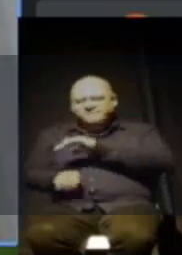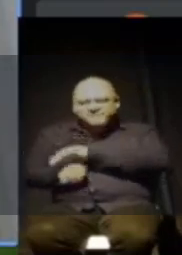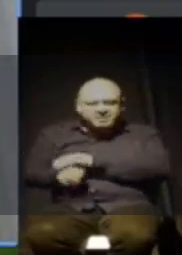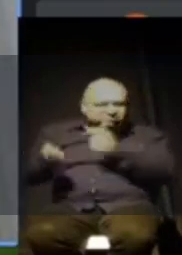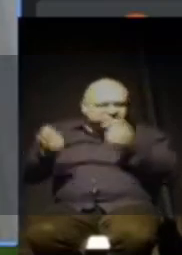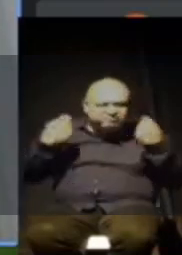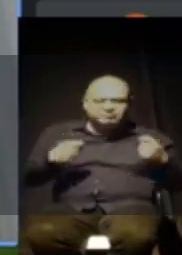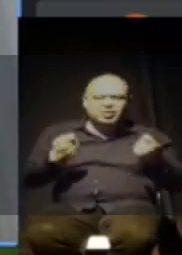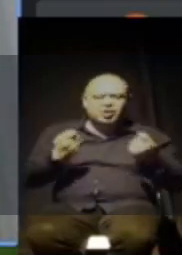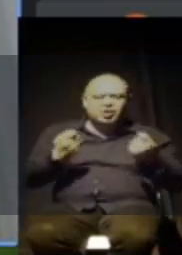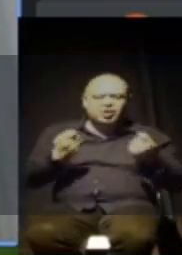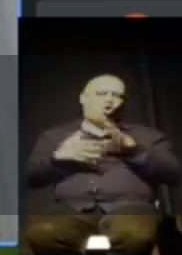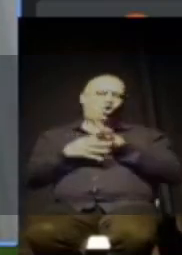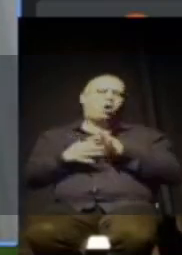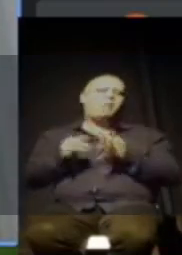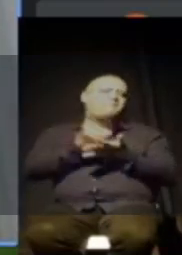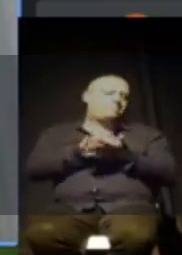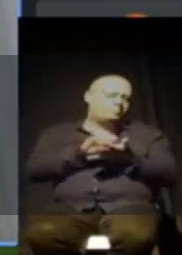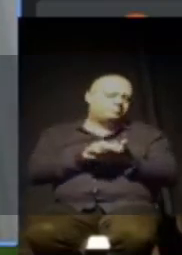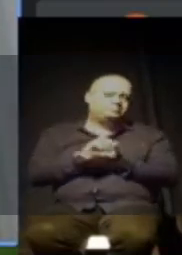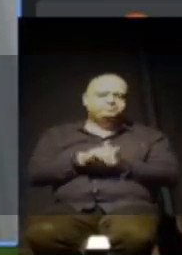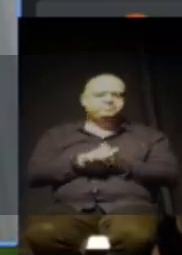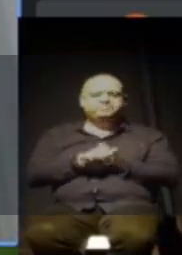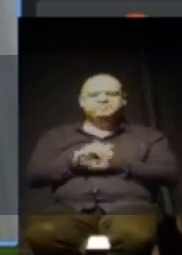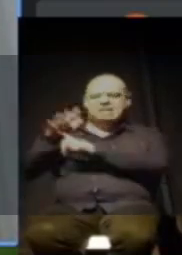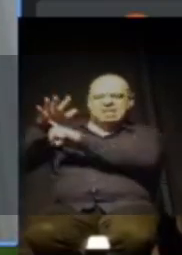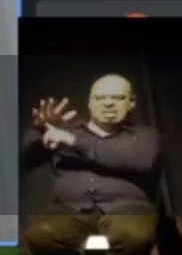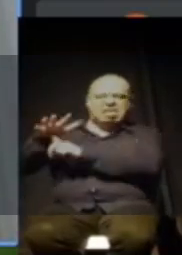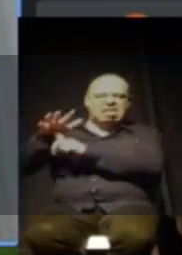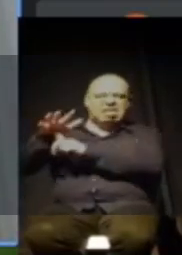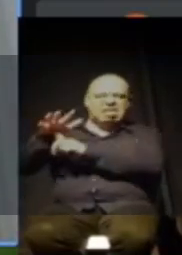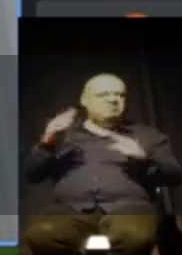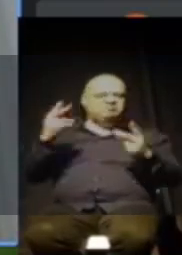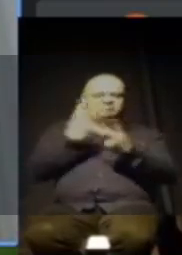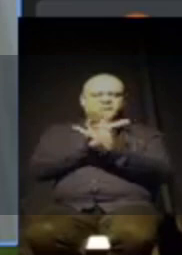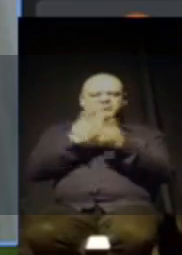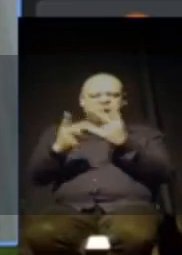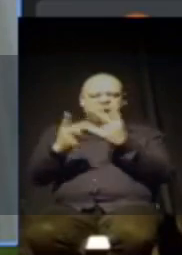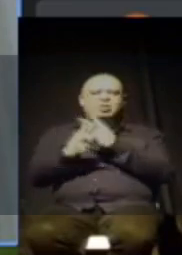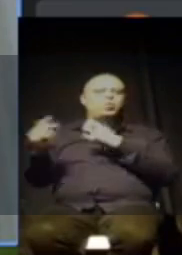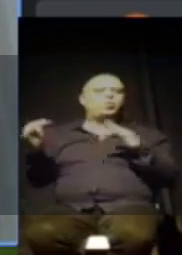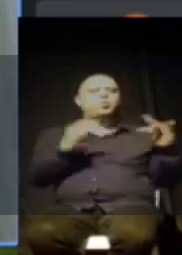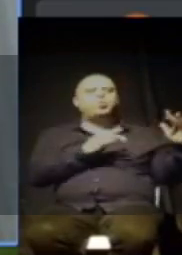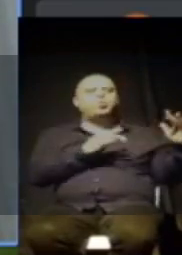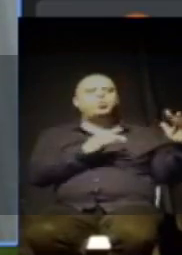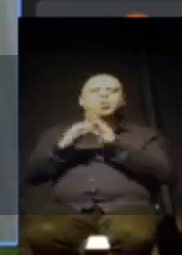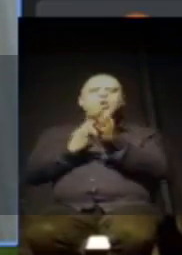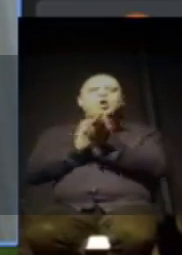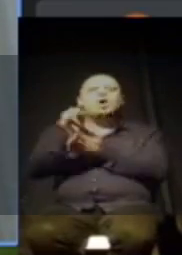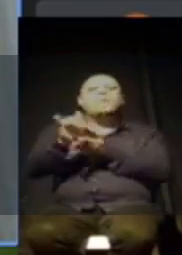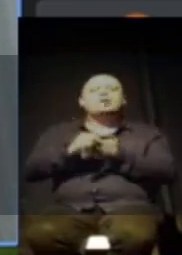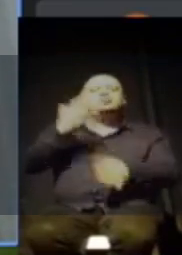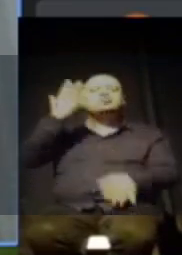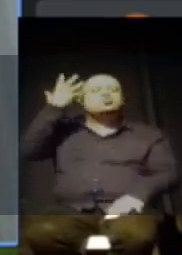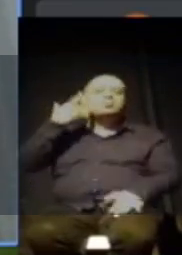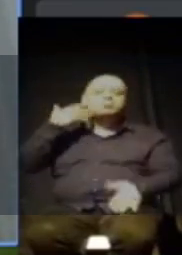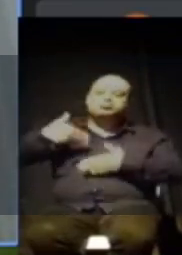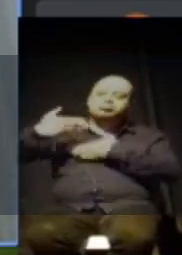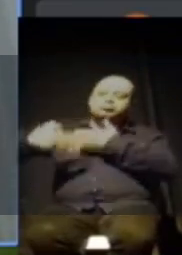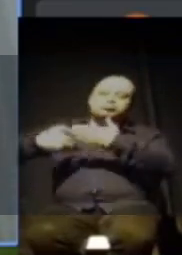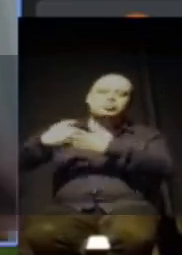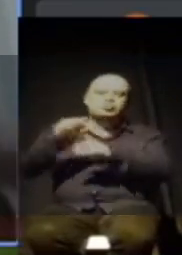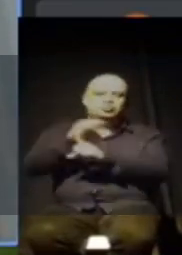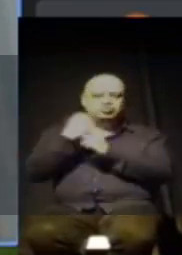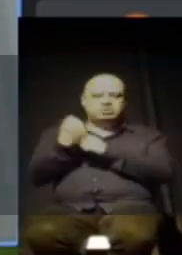neocolonizaciones, desobligamientos, conflictos armados, que perviven en la cotidianidad de las sociedades modernas